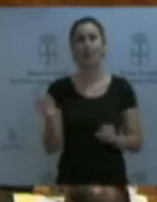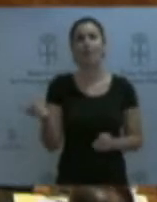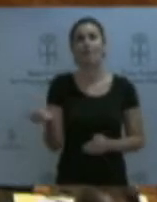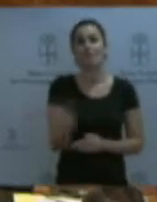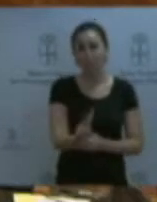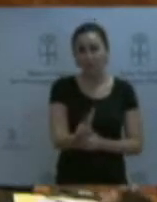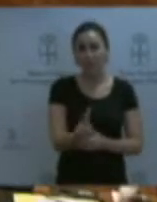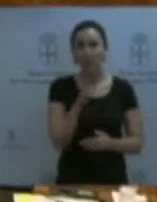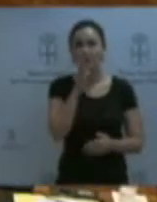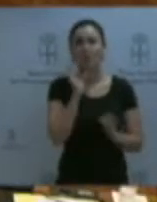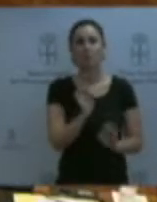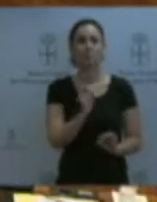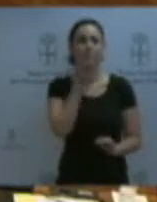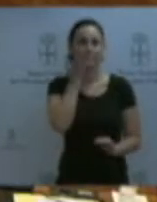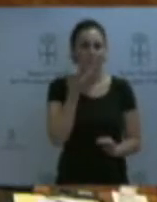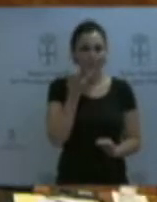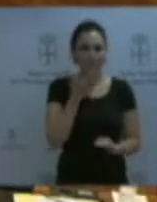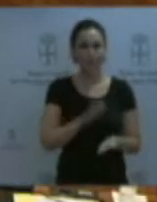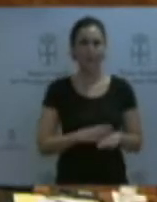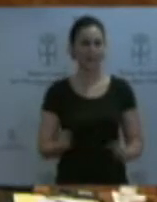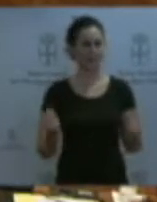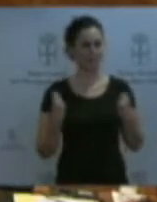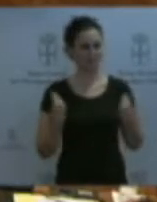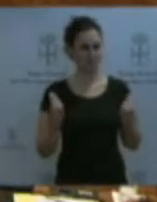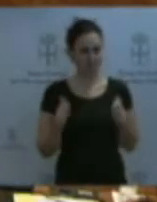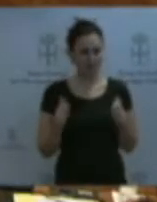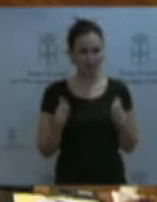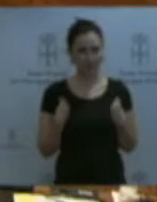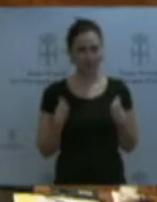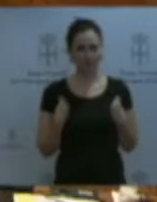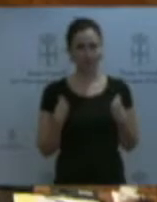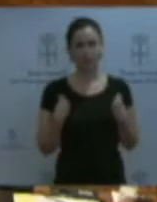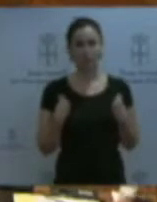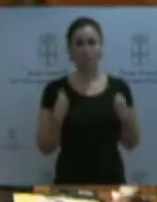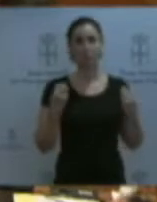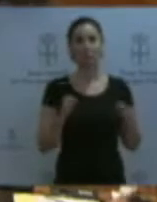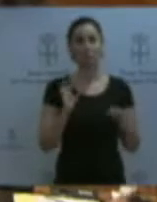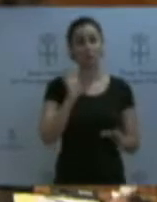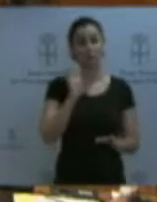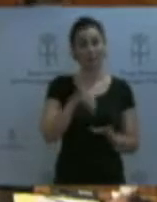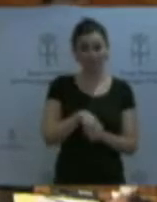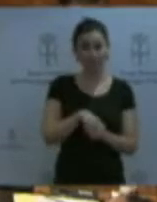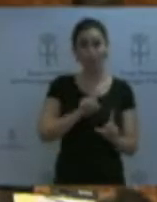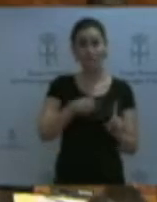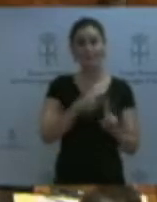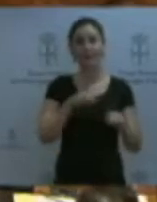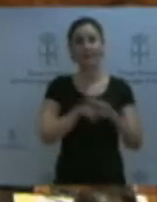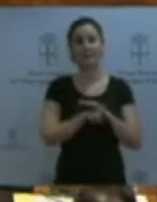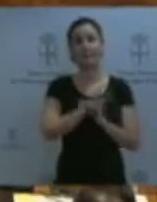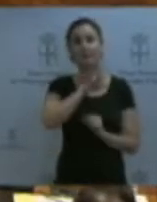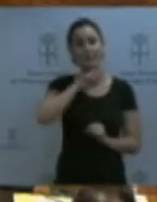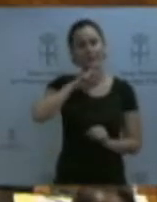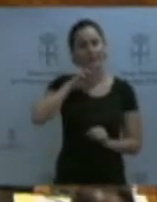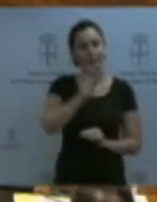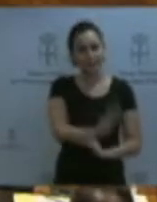vivir en y de sus recursos, y por eso queremos cuidarlo con mimo y esmero, porque es nuestra casa, es la